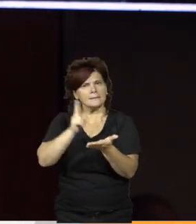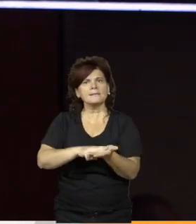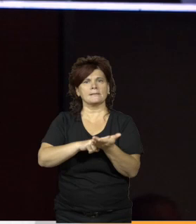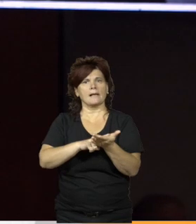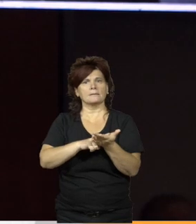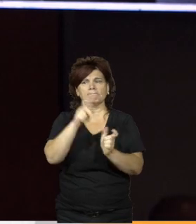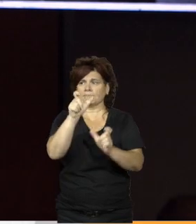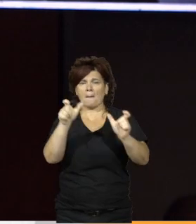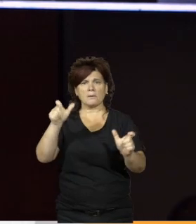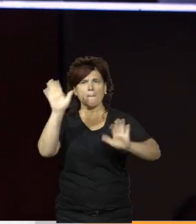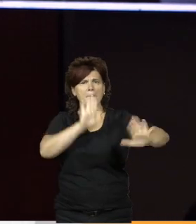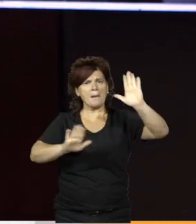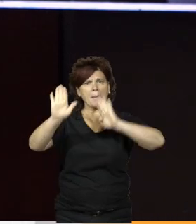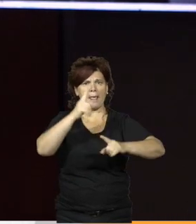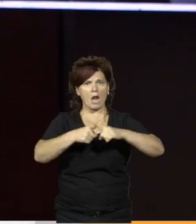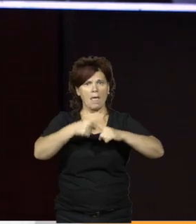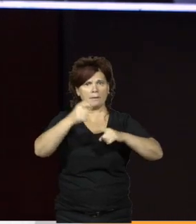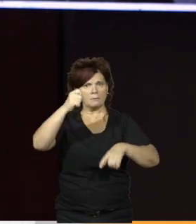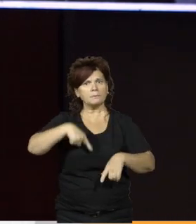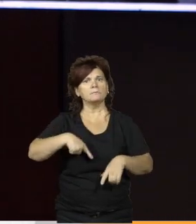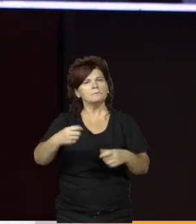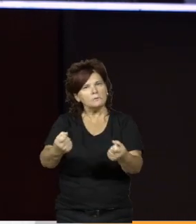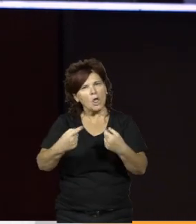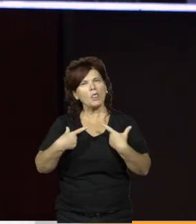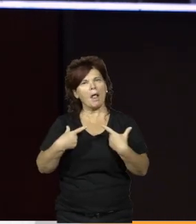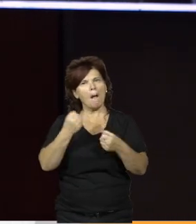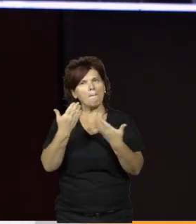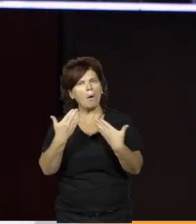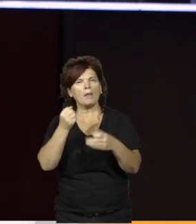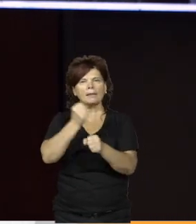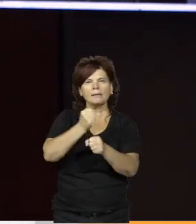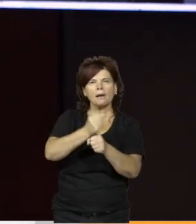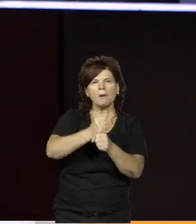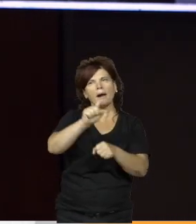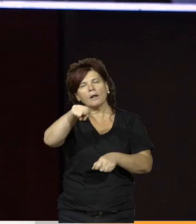de este evento porque nos permite a nosotros trabajar con otras